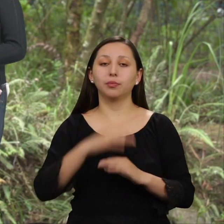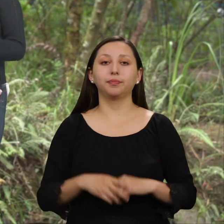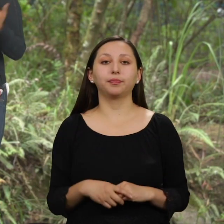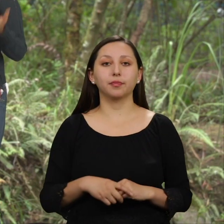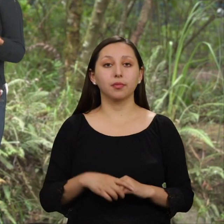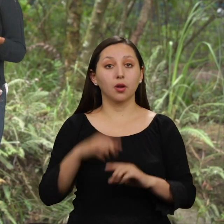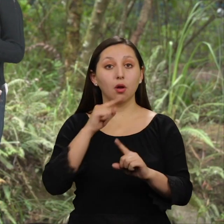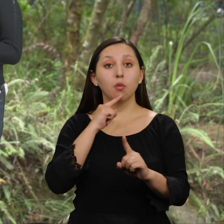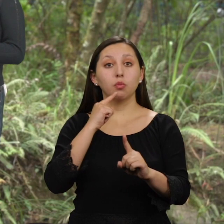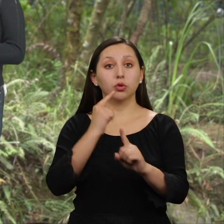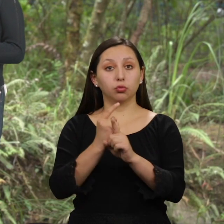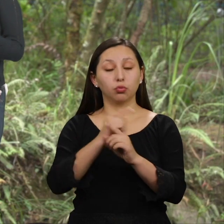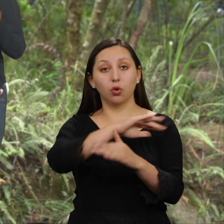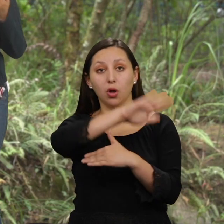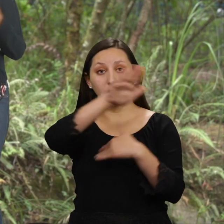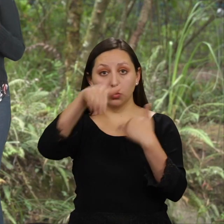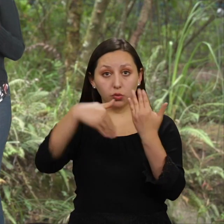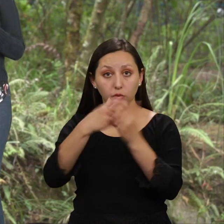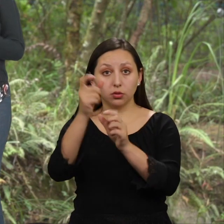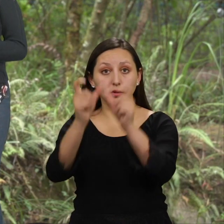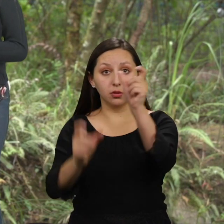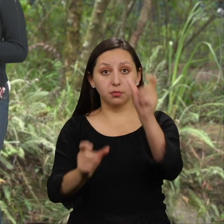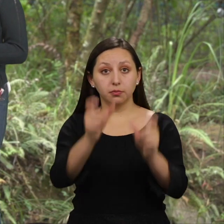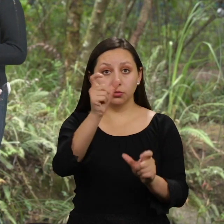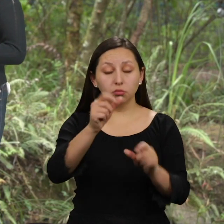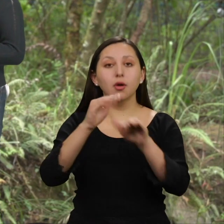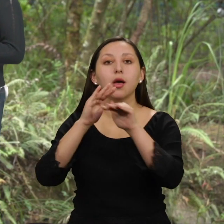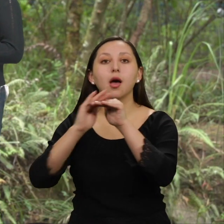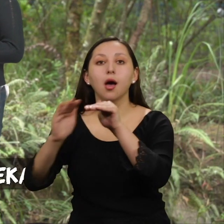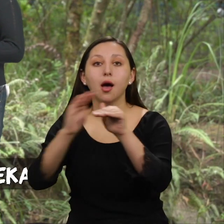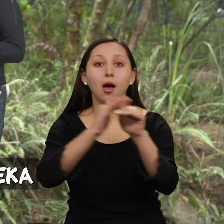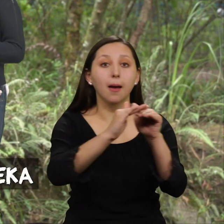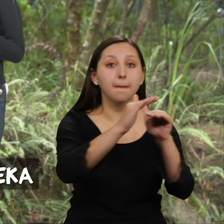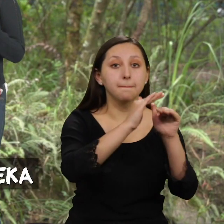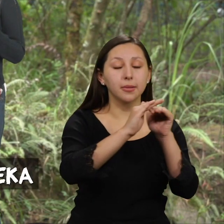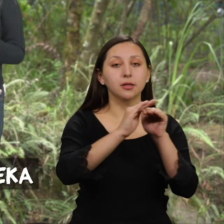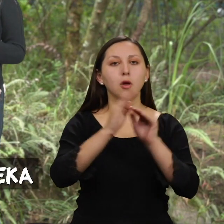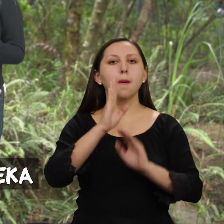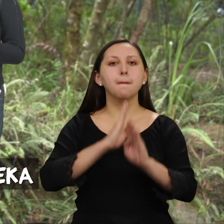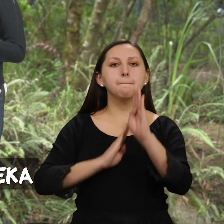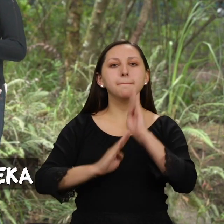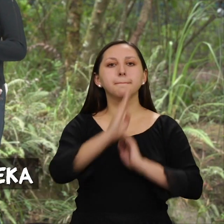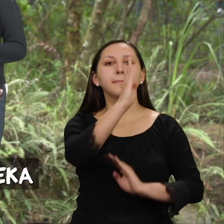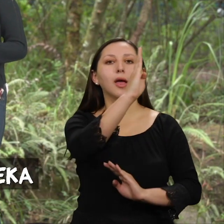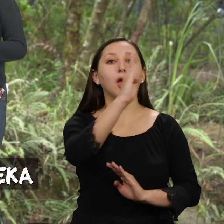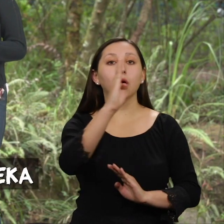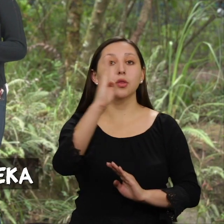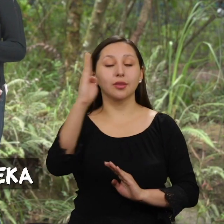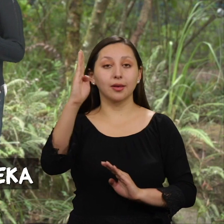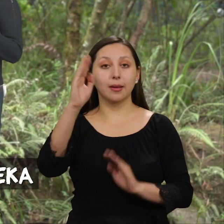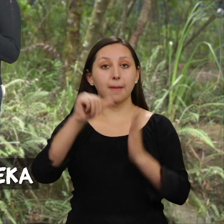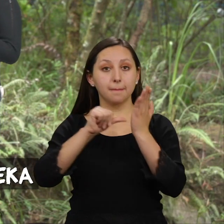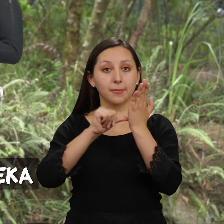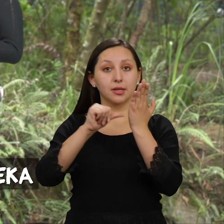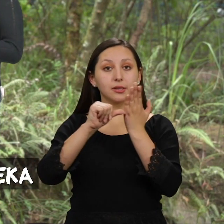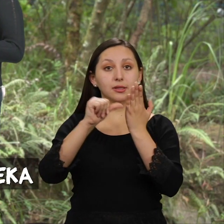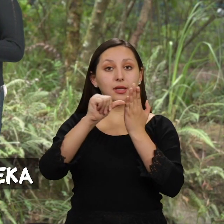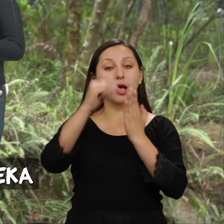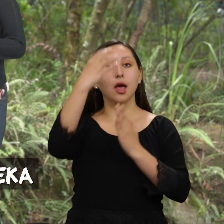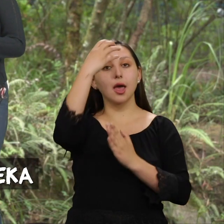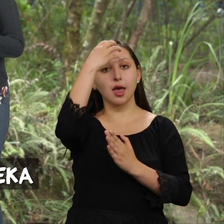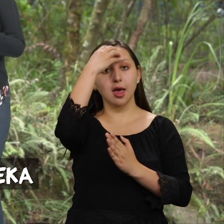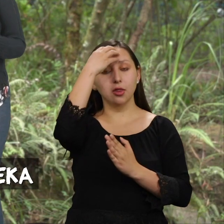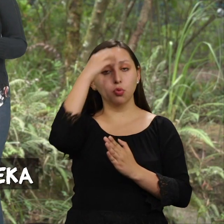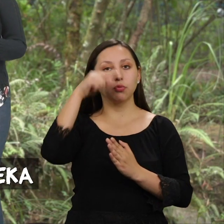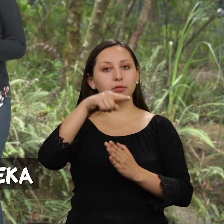Ajá Es por eso que a todos y a todas las personas que nos ven les invito a que visiten la Bioteca Que es un micrositio del Ministerio de